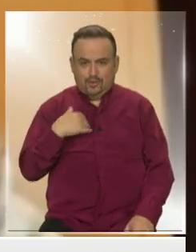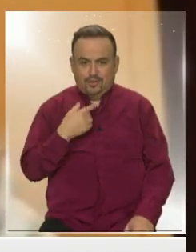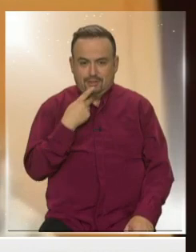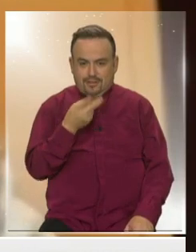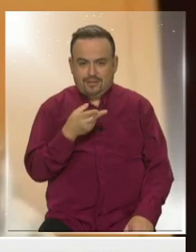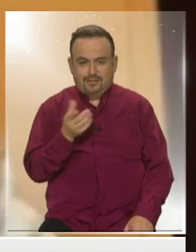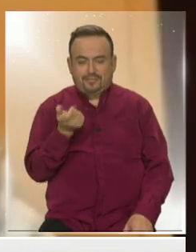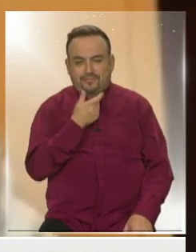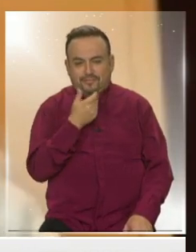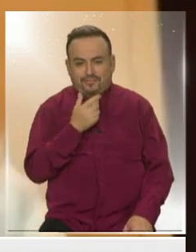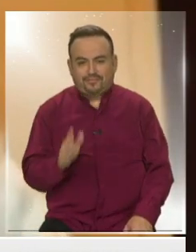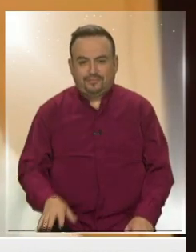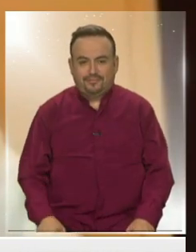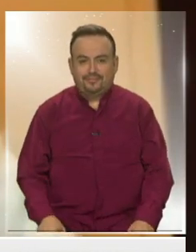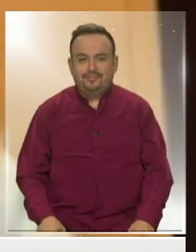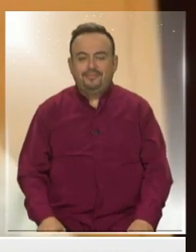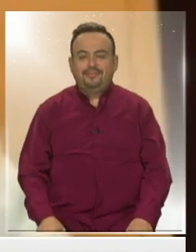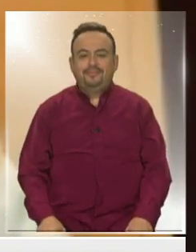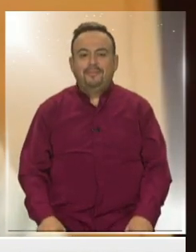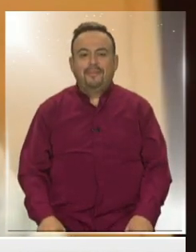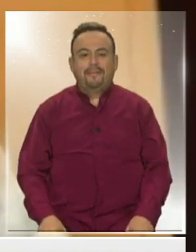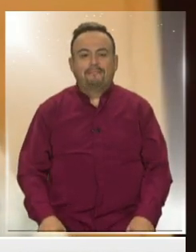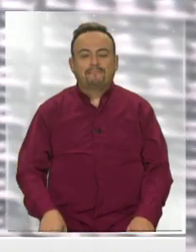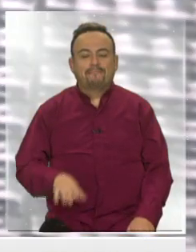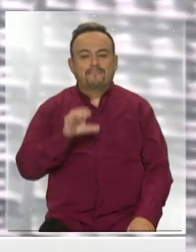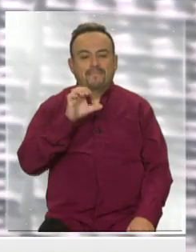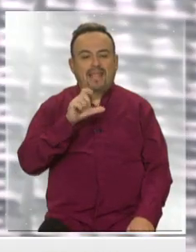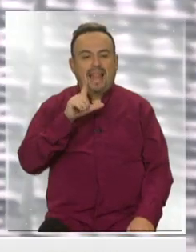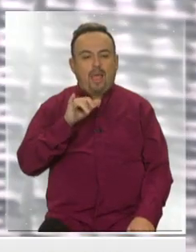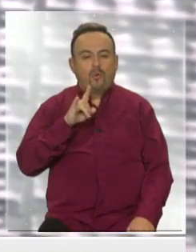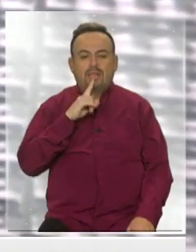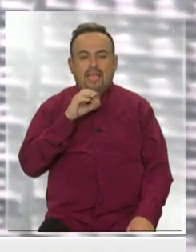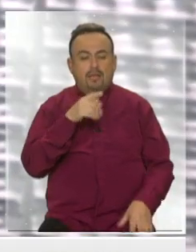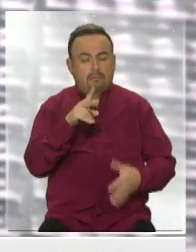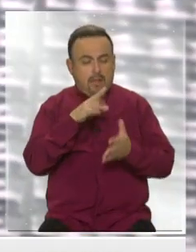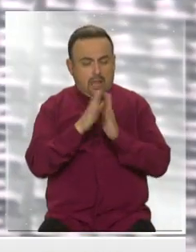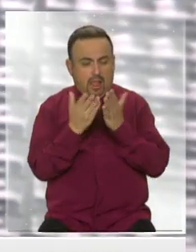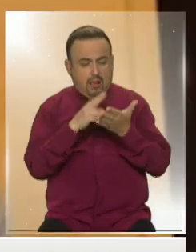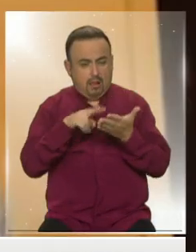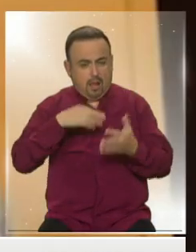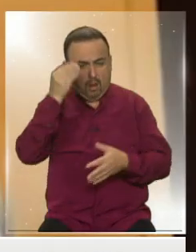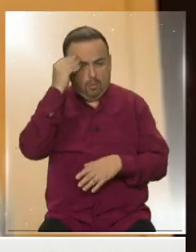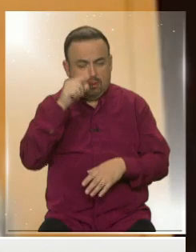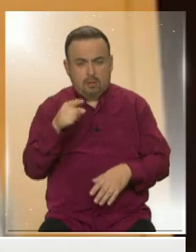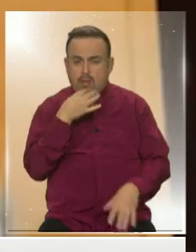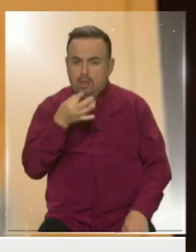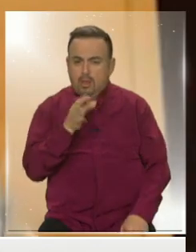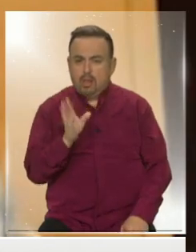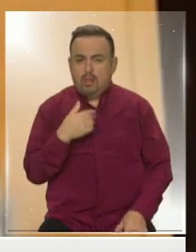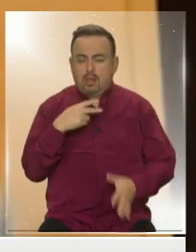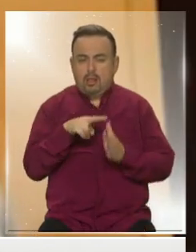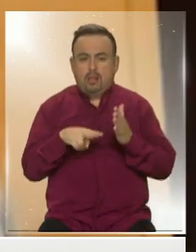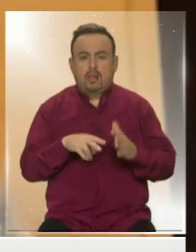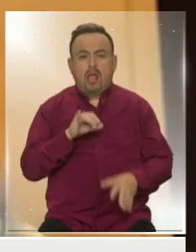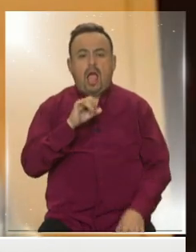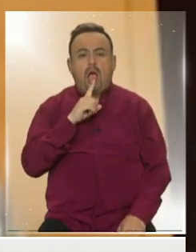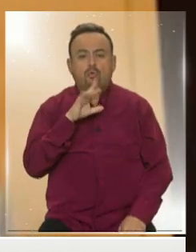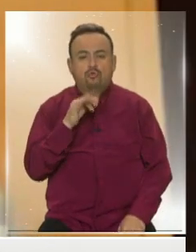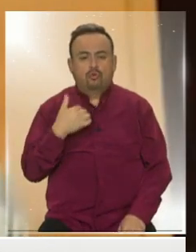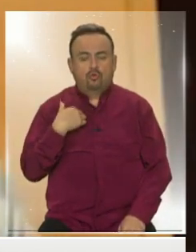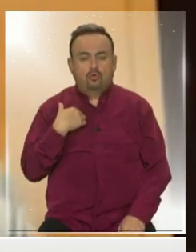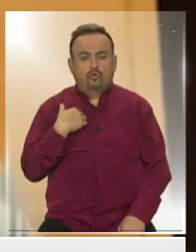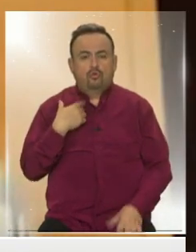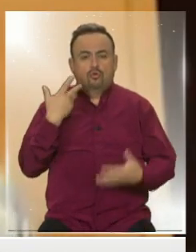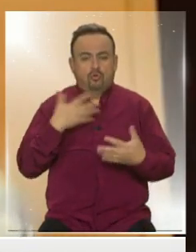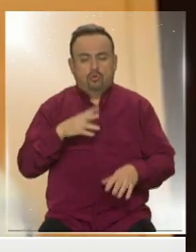que es extraordinario. El Eleuterio se llama. ¿Estás leyendo algo? ¿Recomendarías algún libro? Estoy leyendo una autobiografía, porque